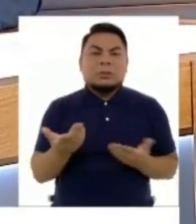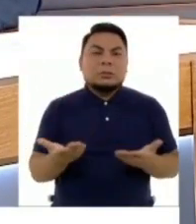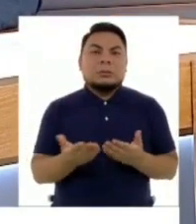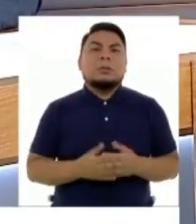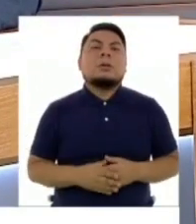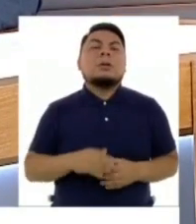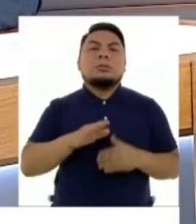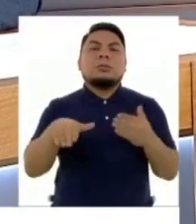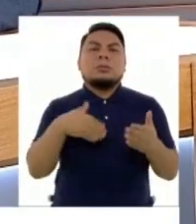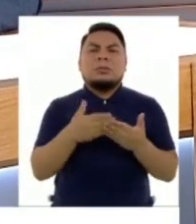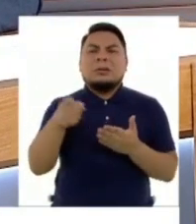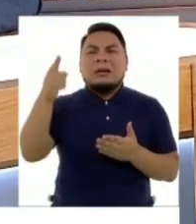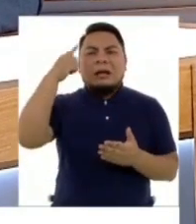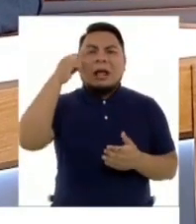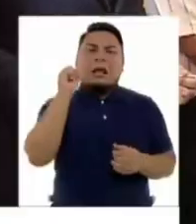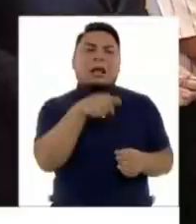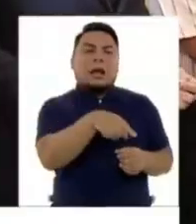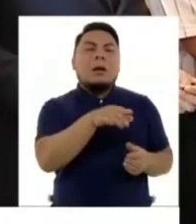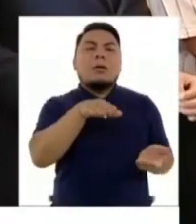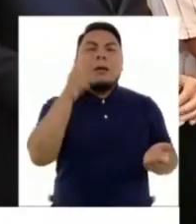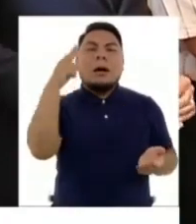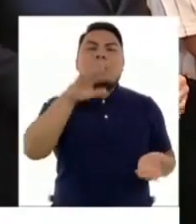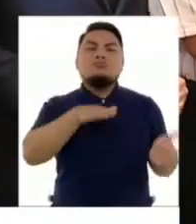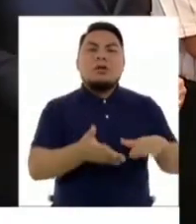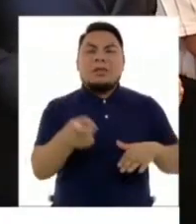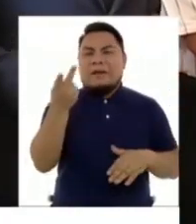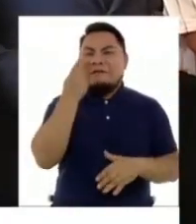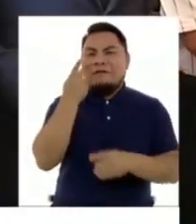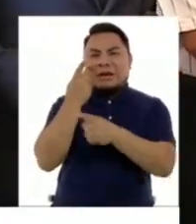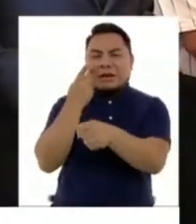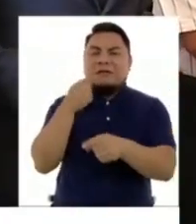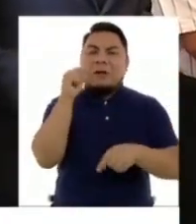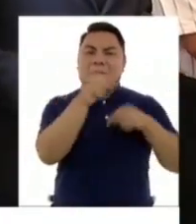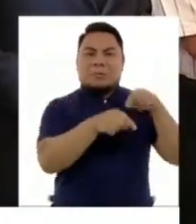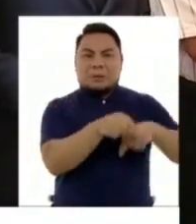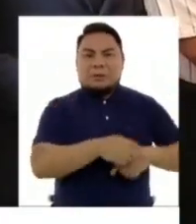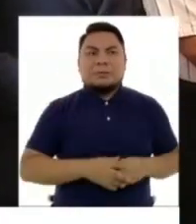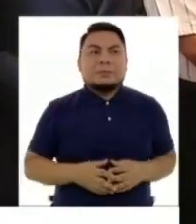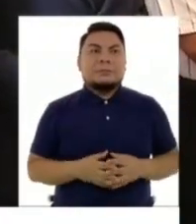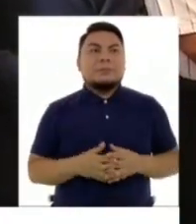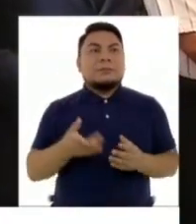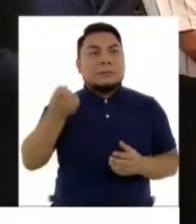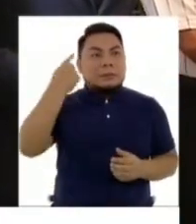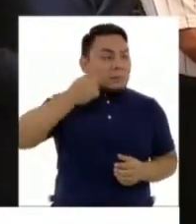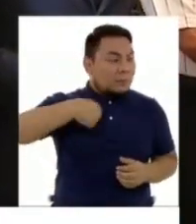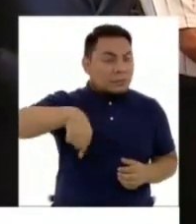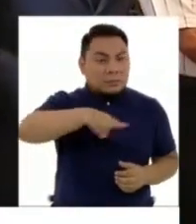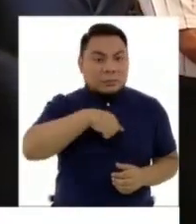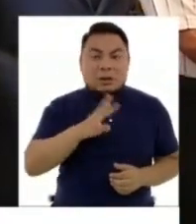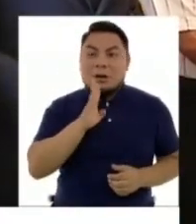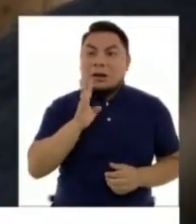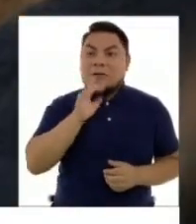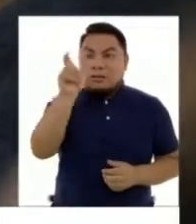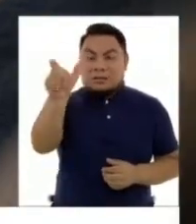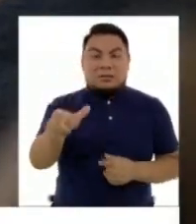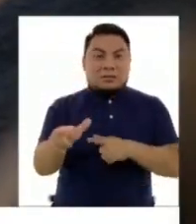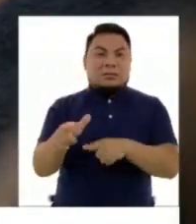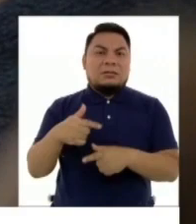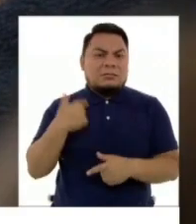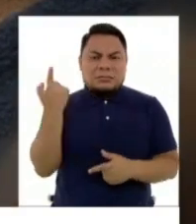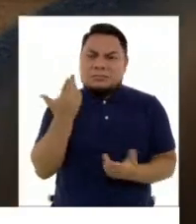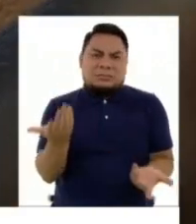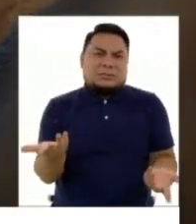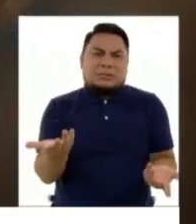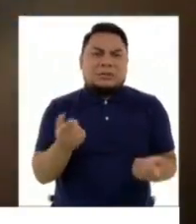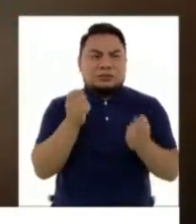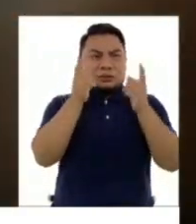para salvarse el pellejo. La corroboración para nosotros resulta sustantiva.